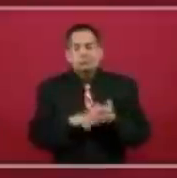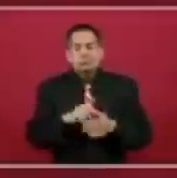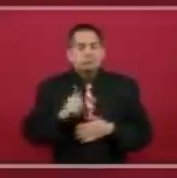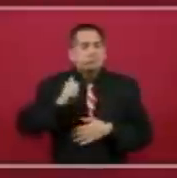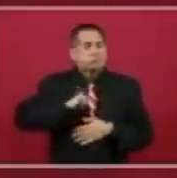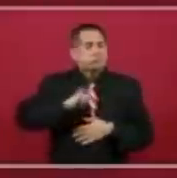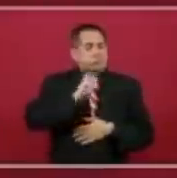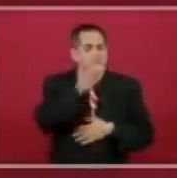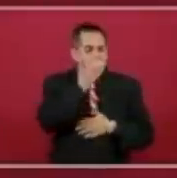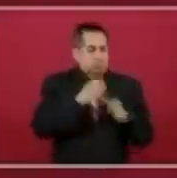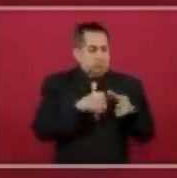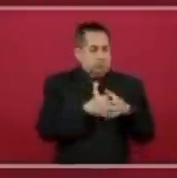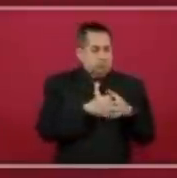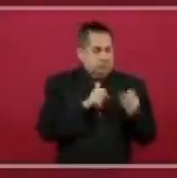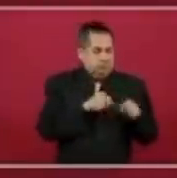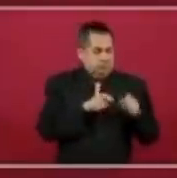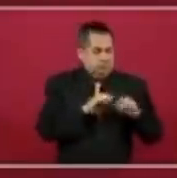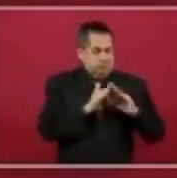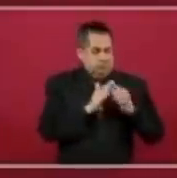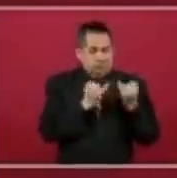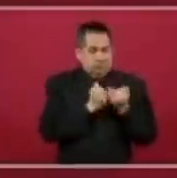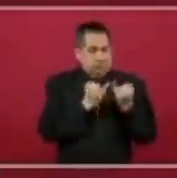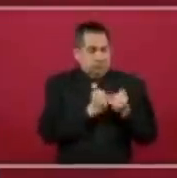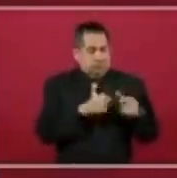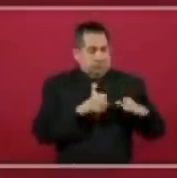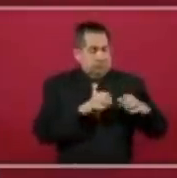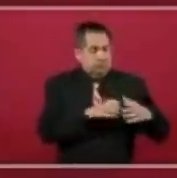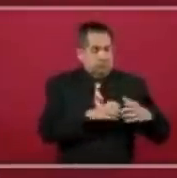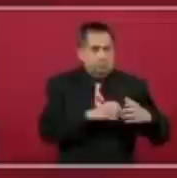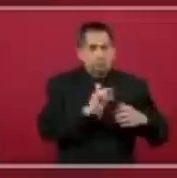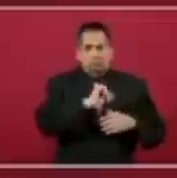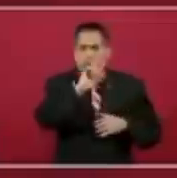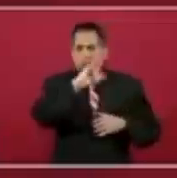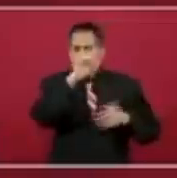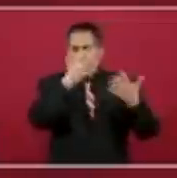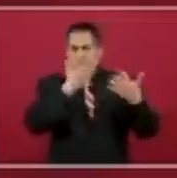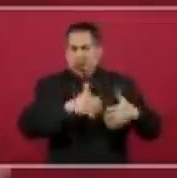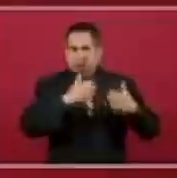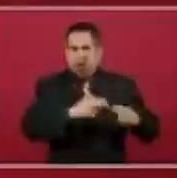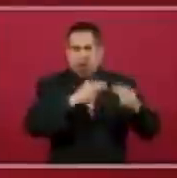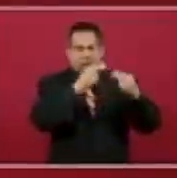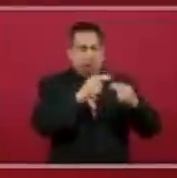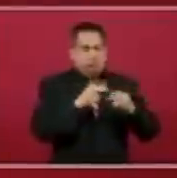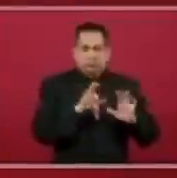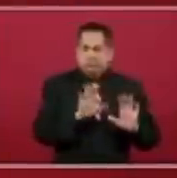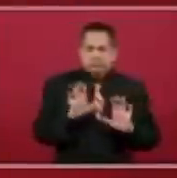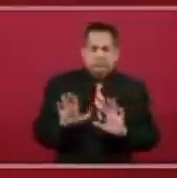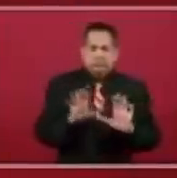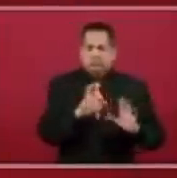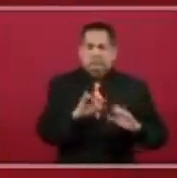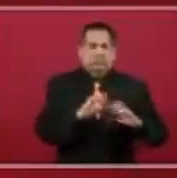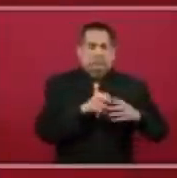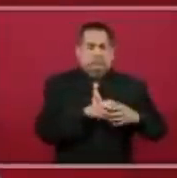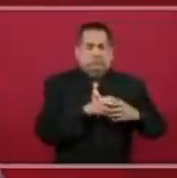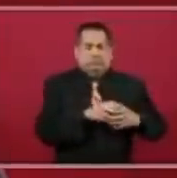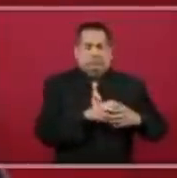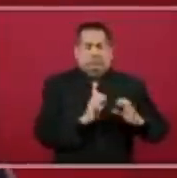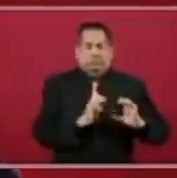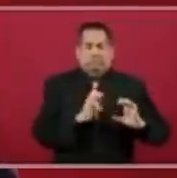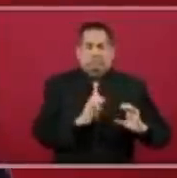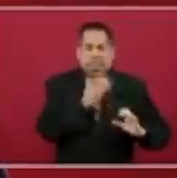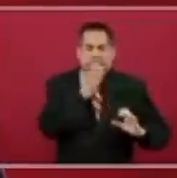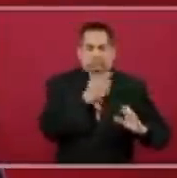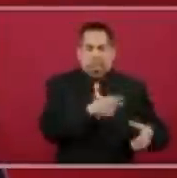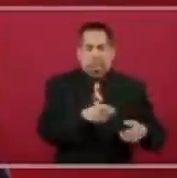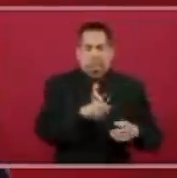conservadurismo. Hasta los grandes consorcios promueven a la sociedad civil. es